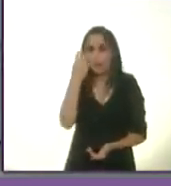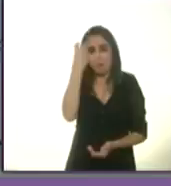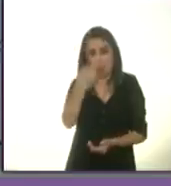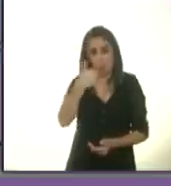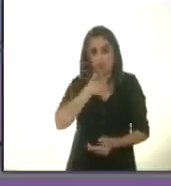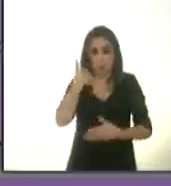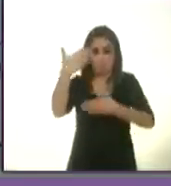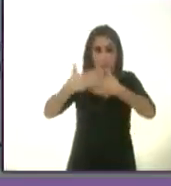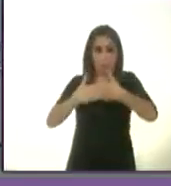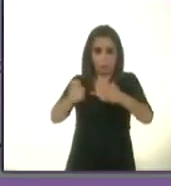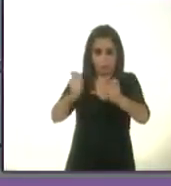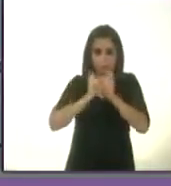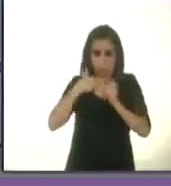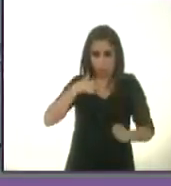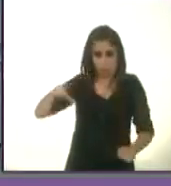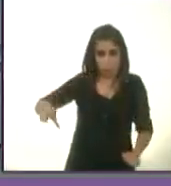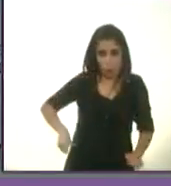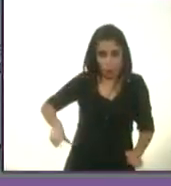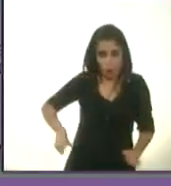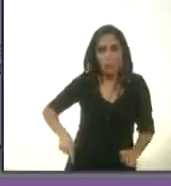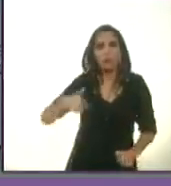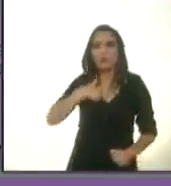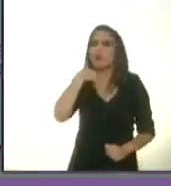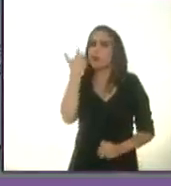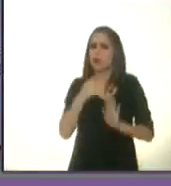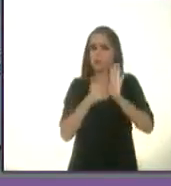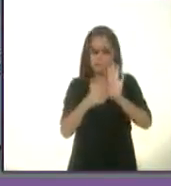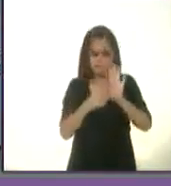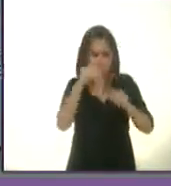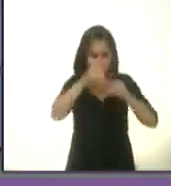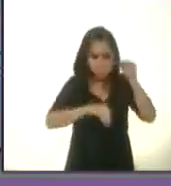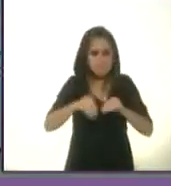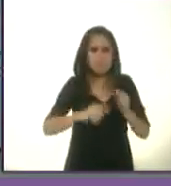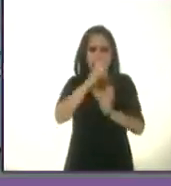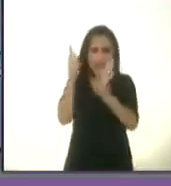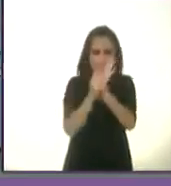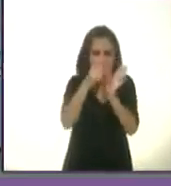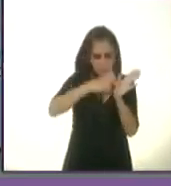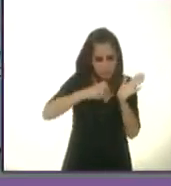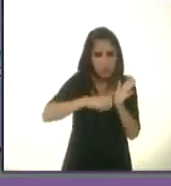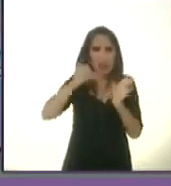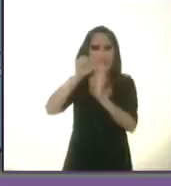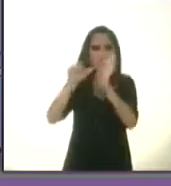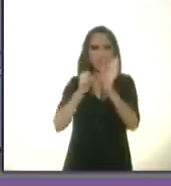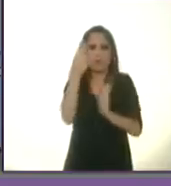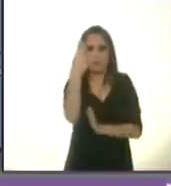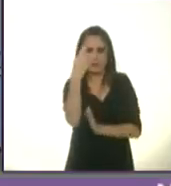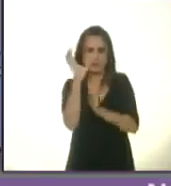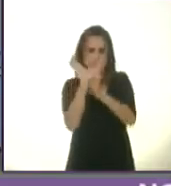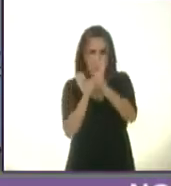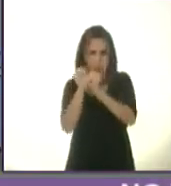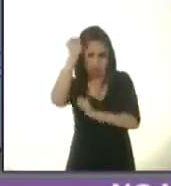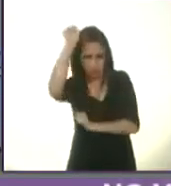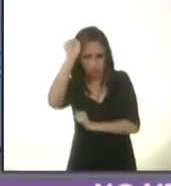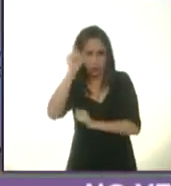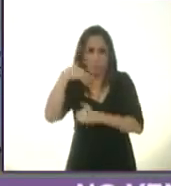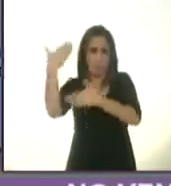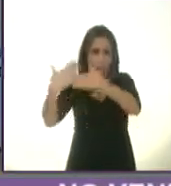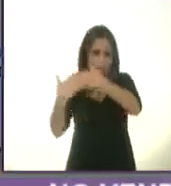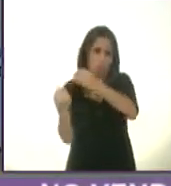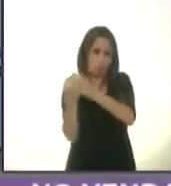próximo gobierno presentaremos reformas de ley al artículo 25 de la constitución próxima